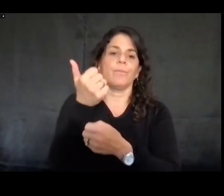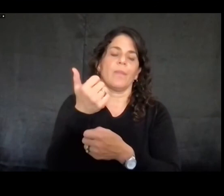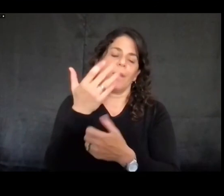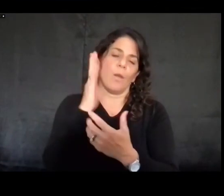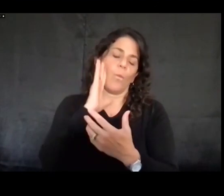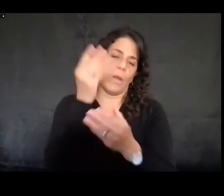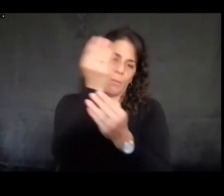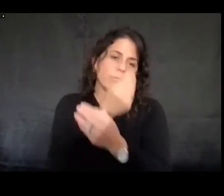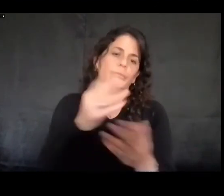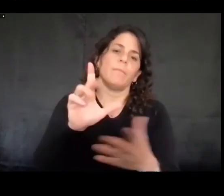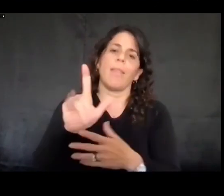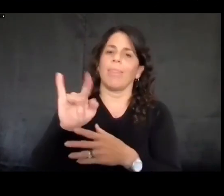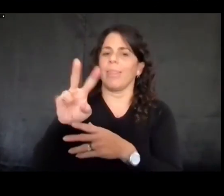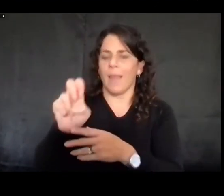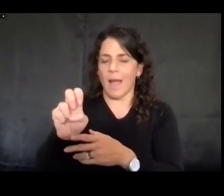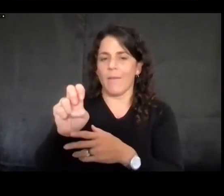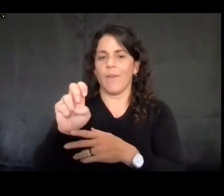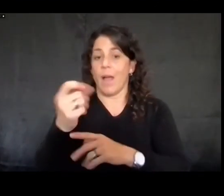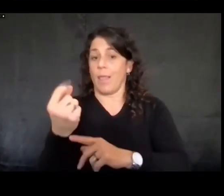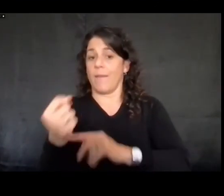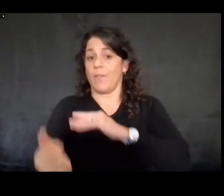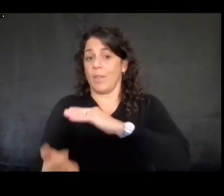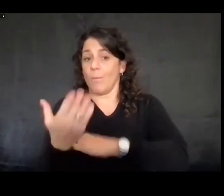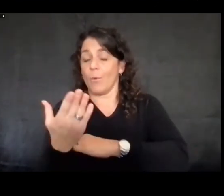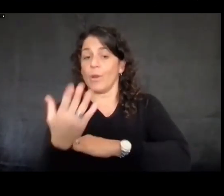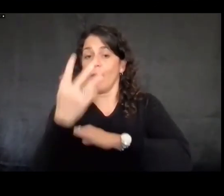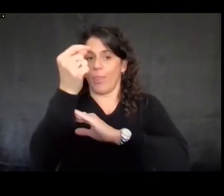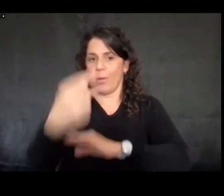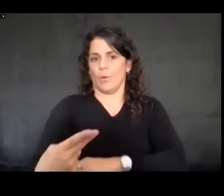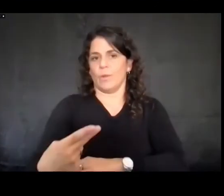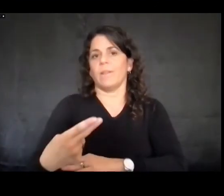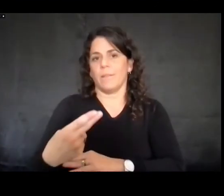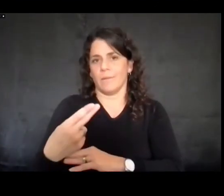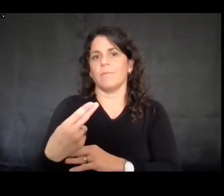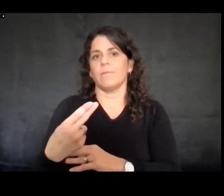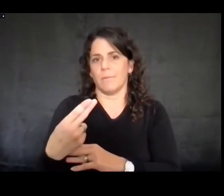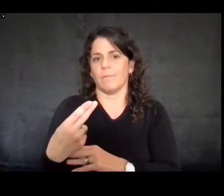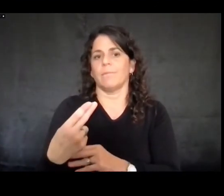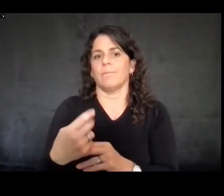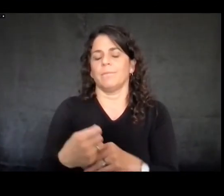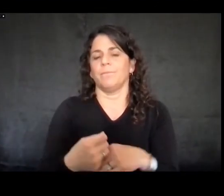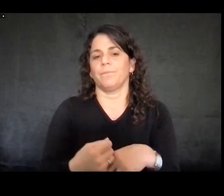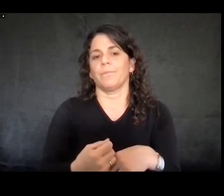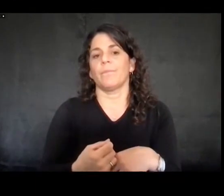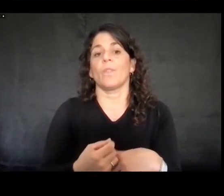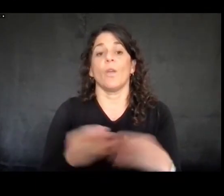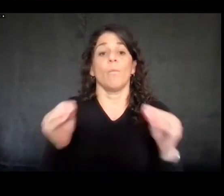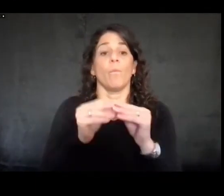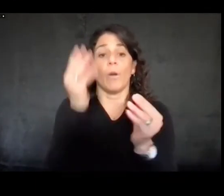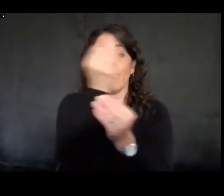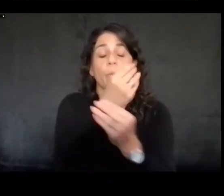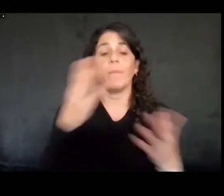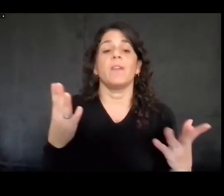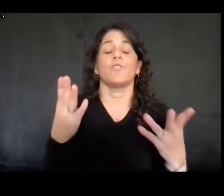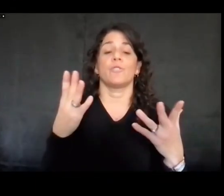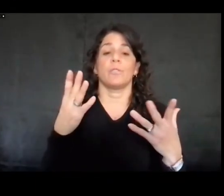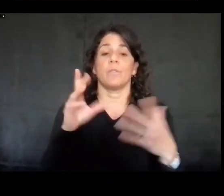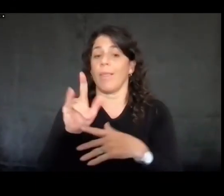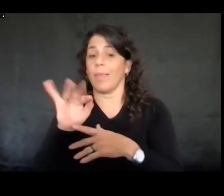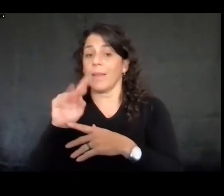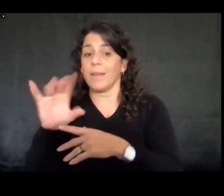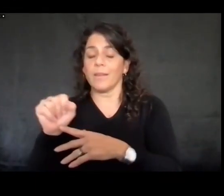y le mostrará toda la información en vivo a las 11 de la mañana a los jueves porque y whitey para más información y enlaces